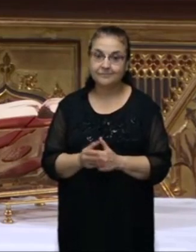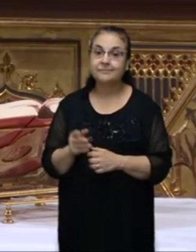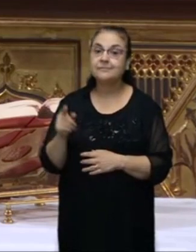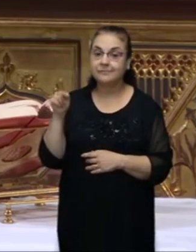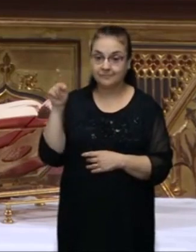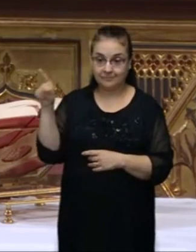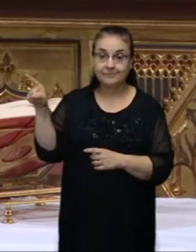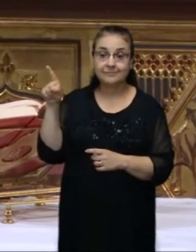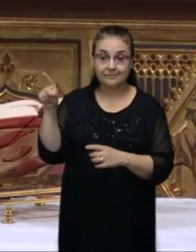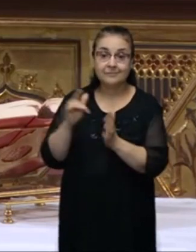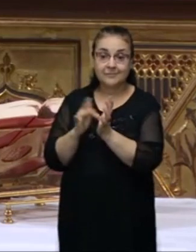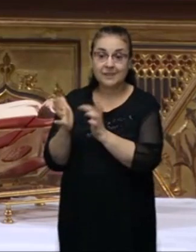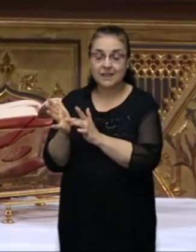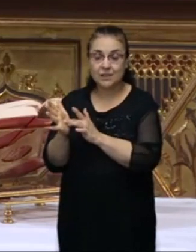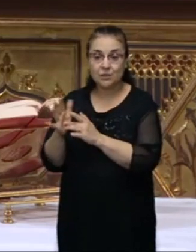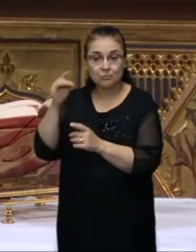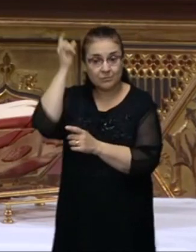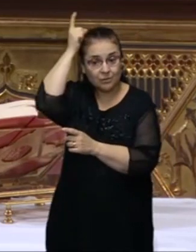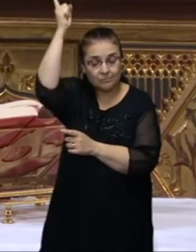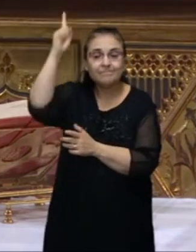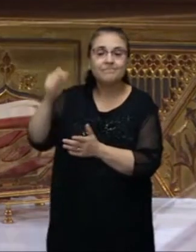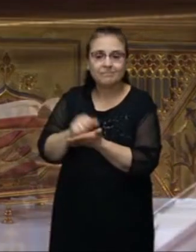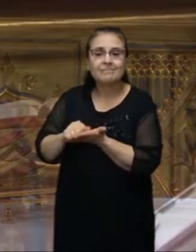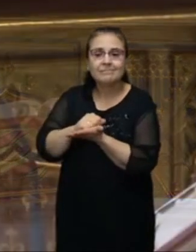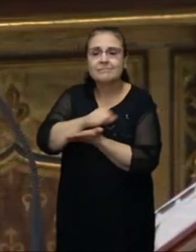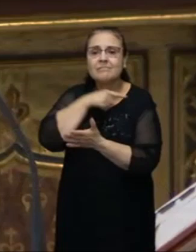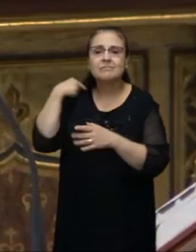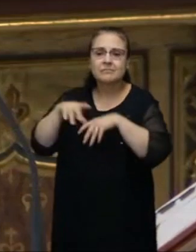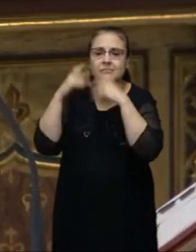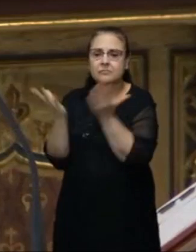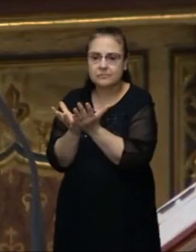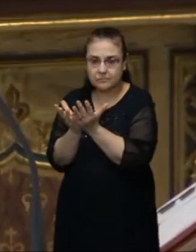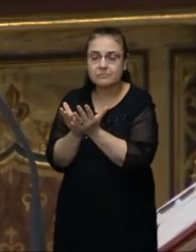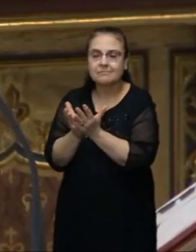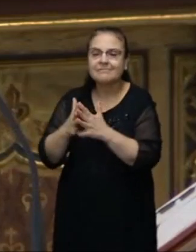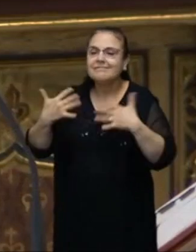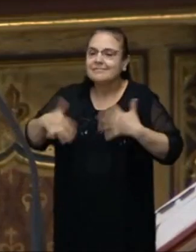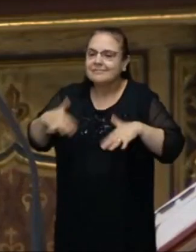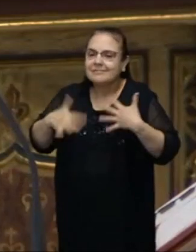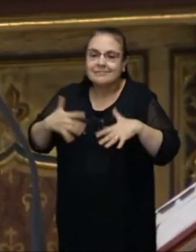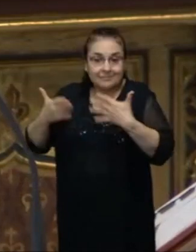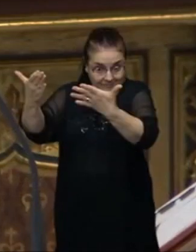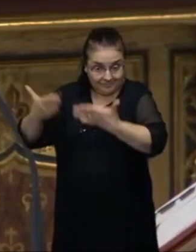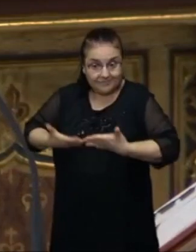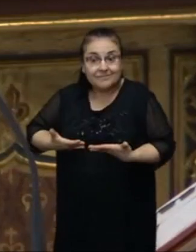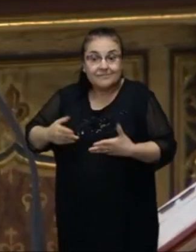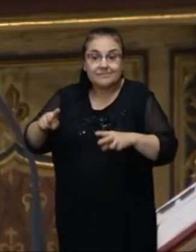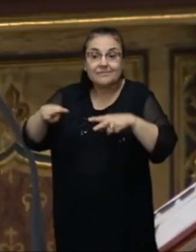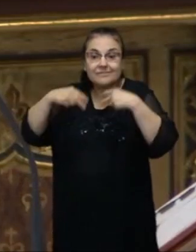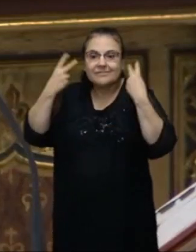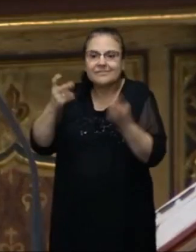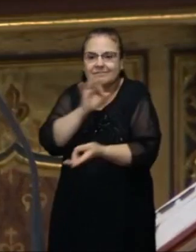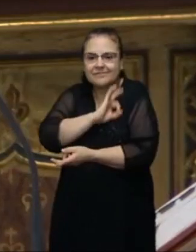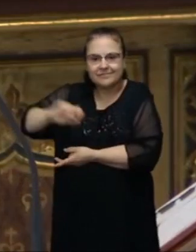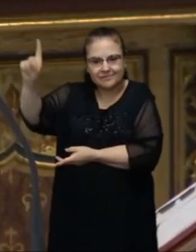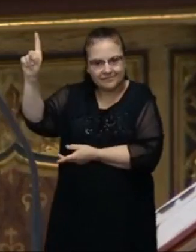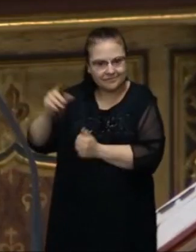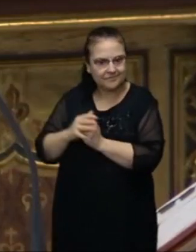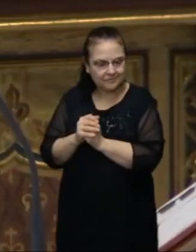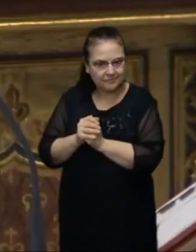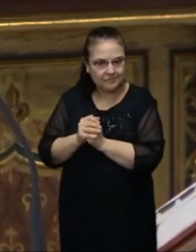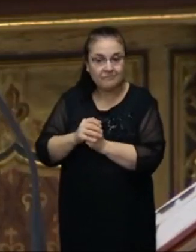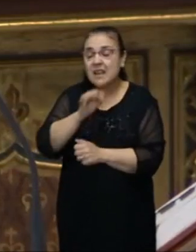Este es Cristo, el Cordero de Dios, que quita el pecado del mundo. Dichosos los invitados a la cena